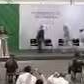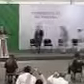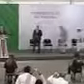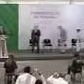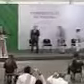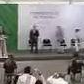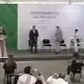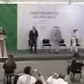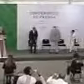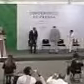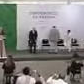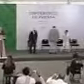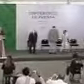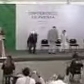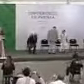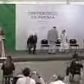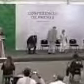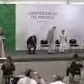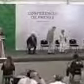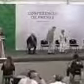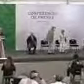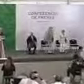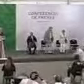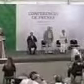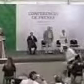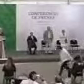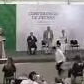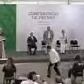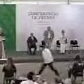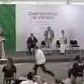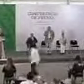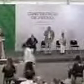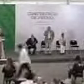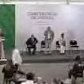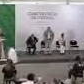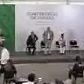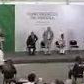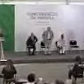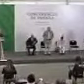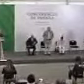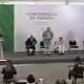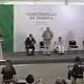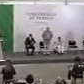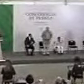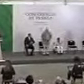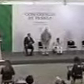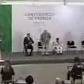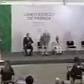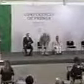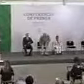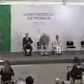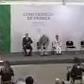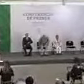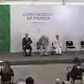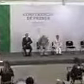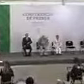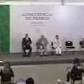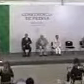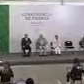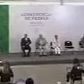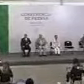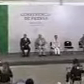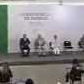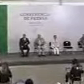Pues nos da muchísimo gusto estar en Cuernavaca,